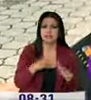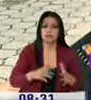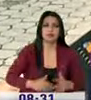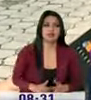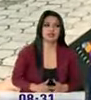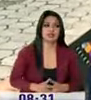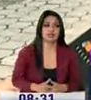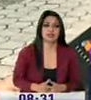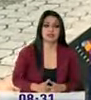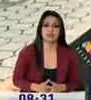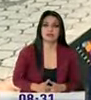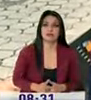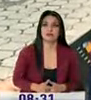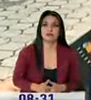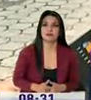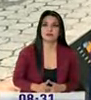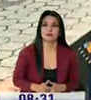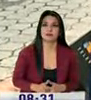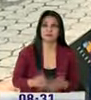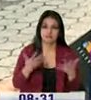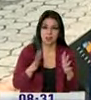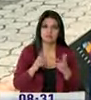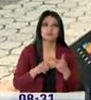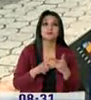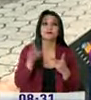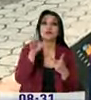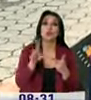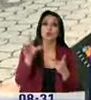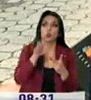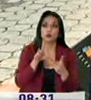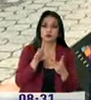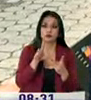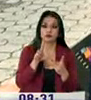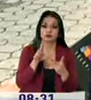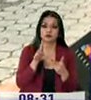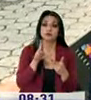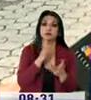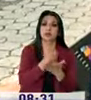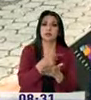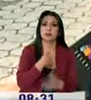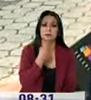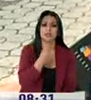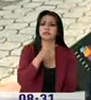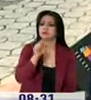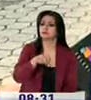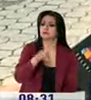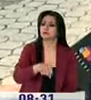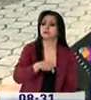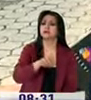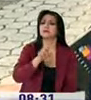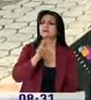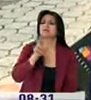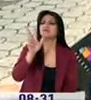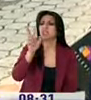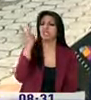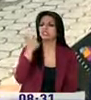nada. Entonces yo me fui el día lunes 15 y me dijeron que en 72 horas